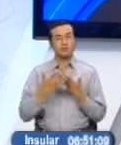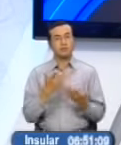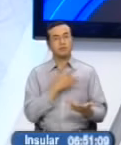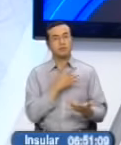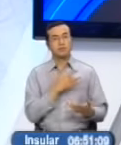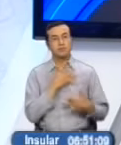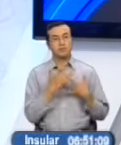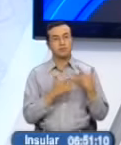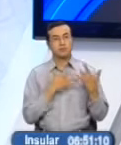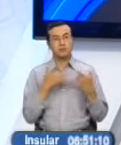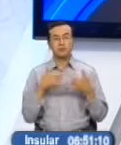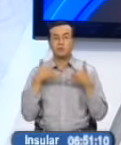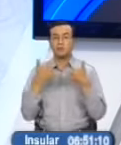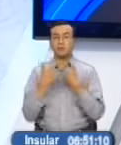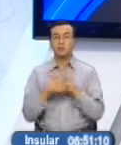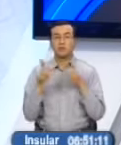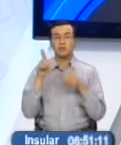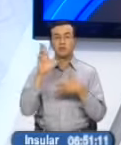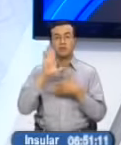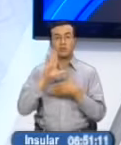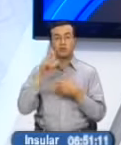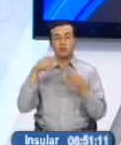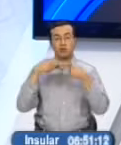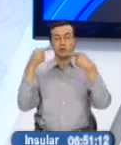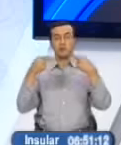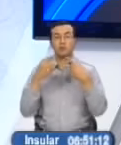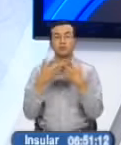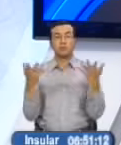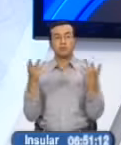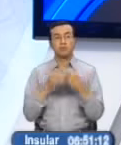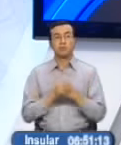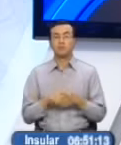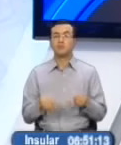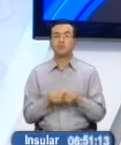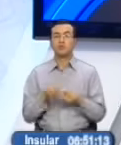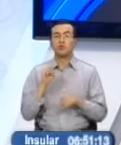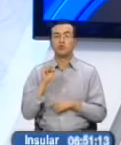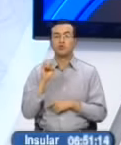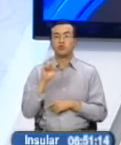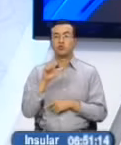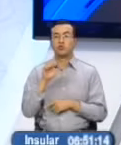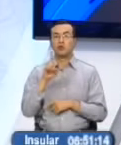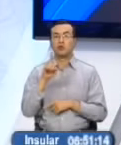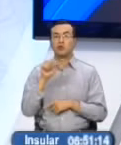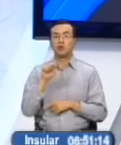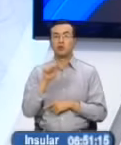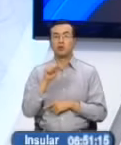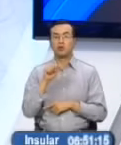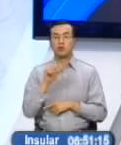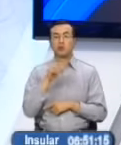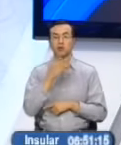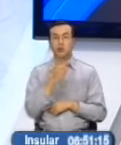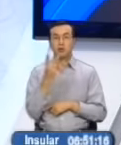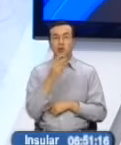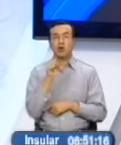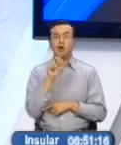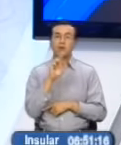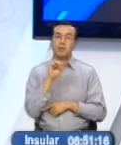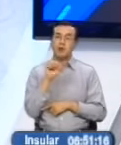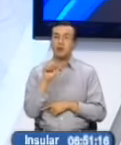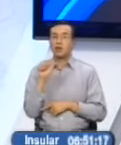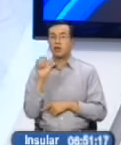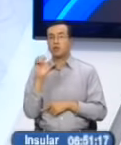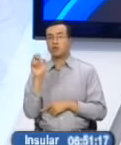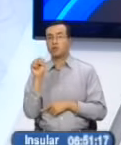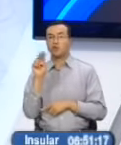en la previa de la final de la Copa Libertadores de América con un frente a frente que lo realizó también Soledad Rodríguez, Armani y Ascona. Me estoy